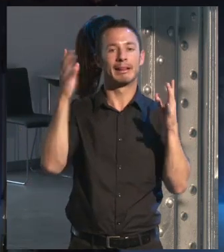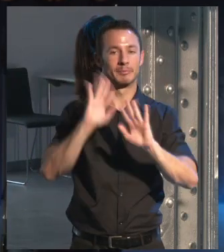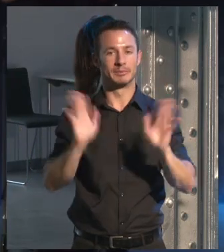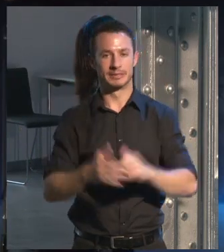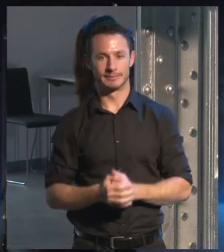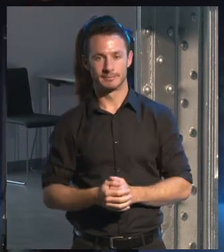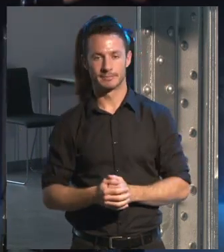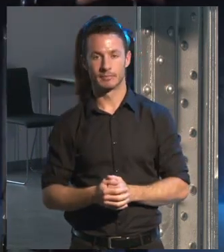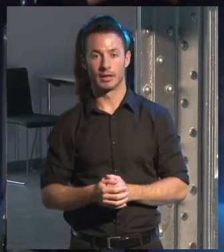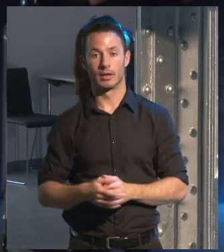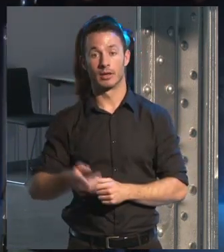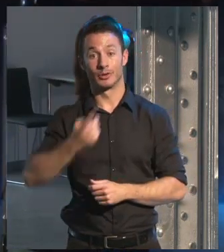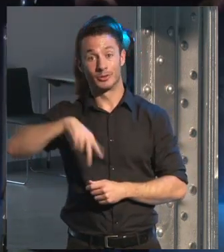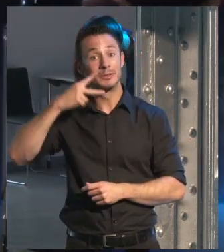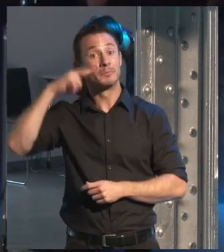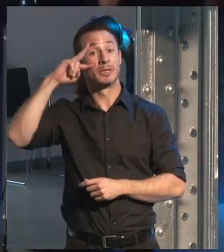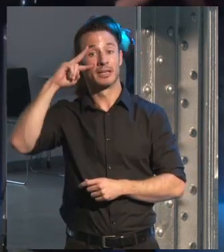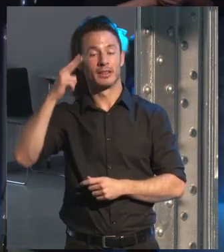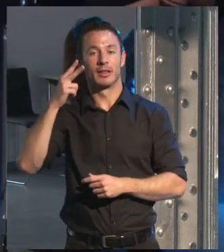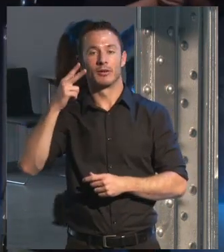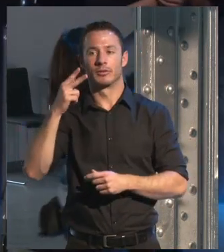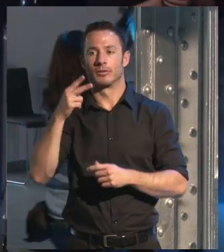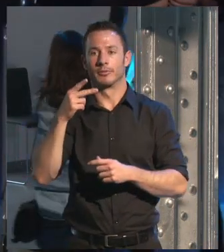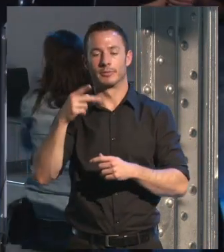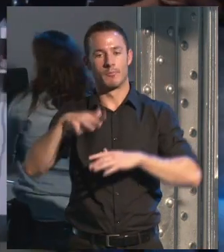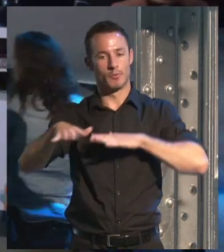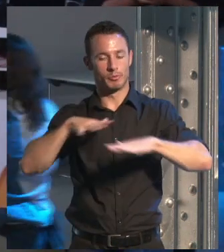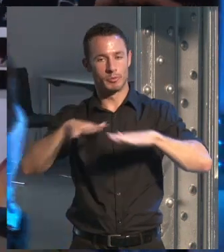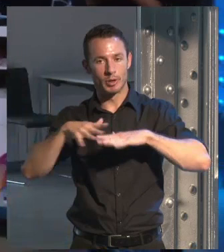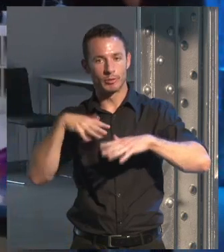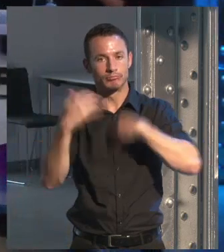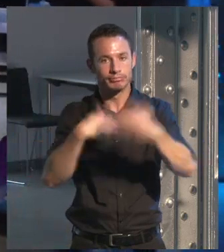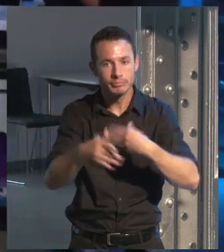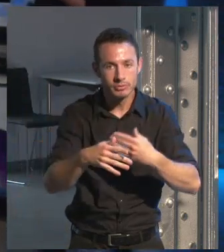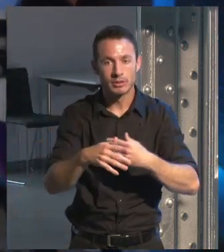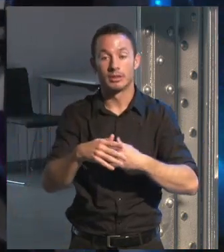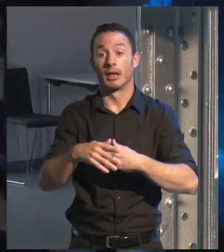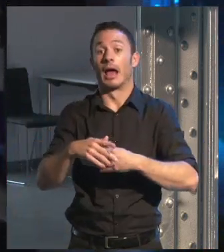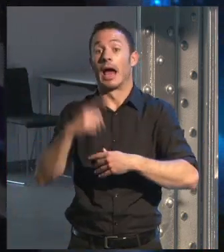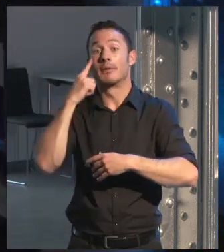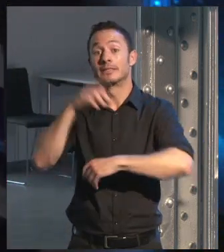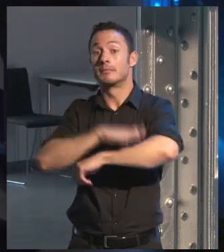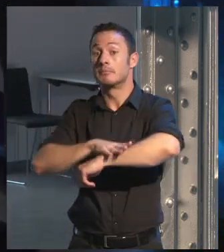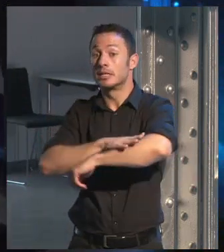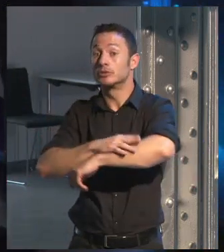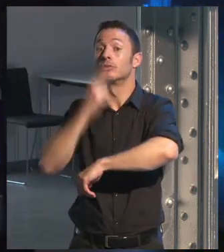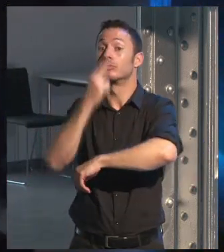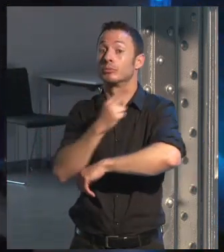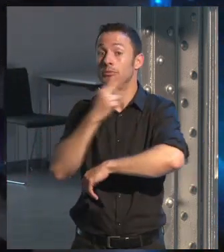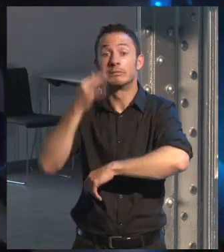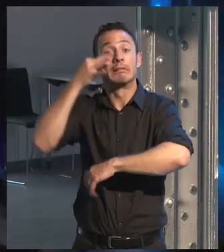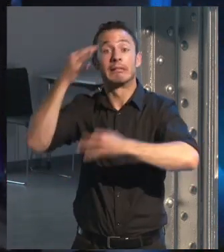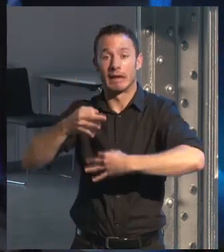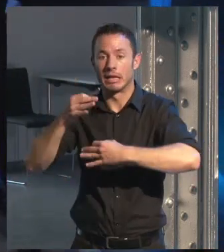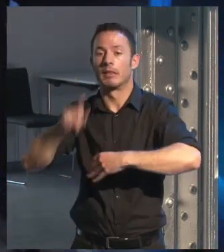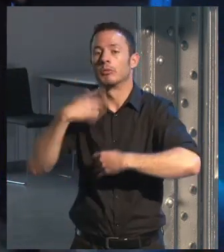está. Bueno, nuestra experiencia, después de todo, después de ver cómo ha funcionado el movimiento, que esperemos que el ministro de verdad se comprometa, ya se ha comprometido,